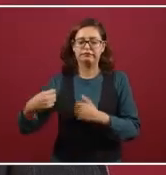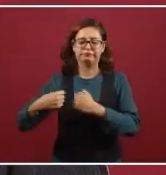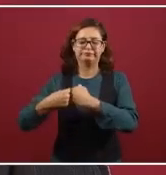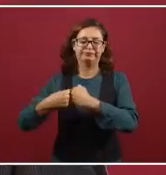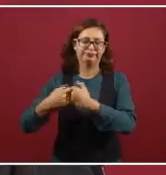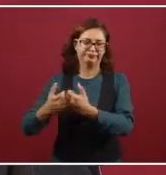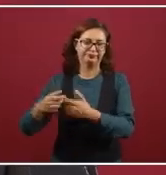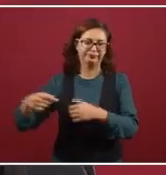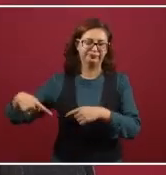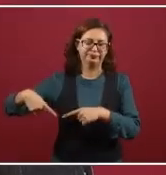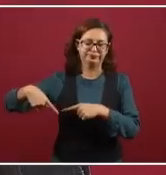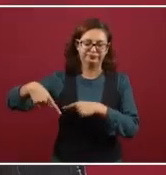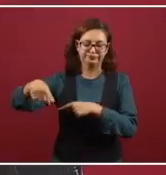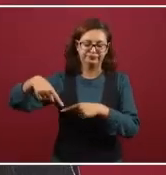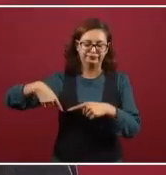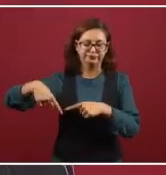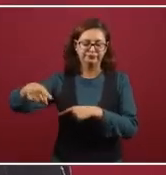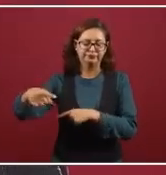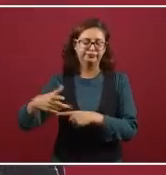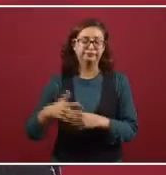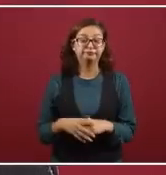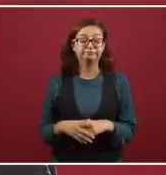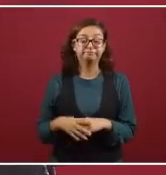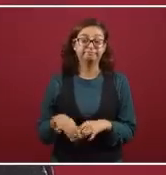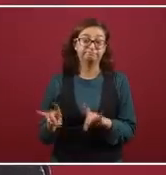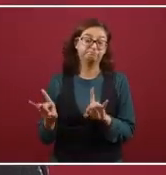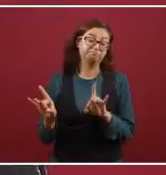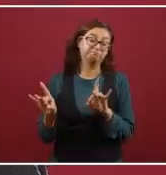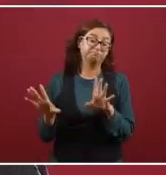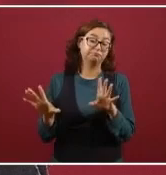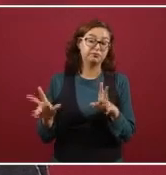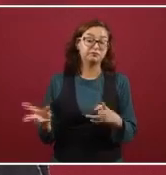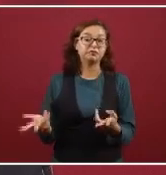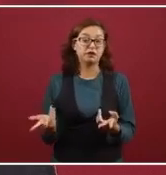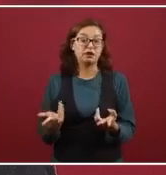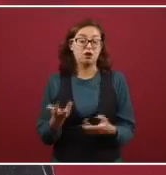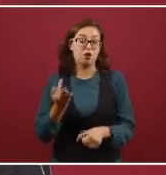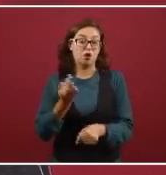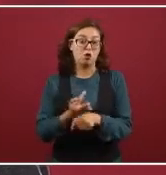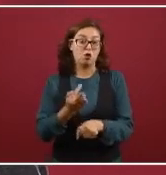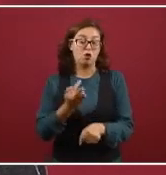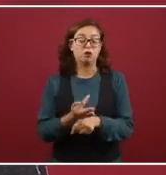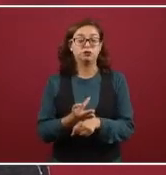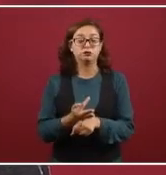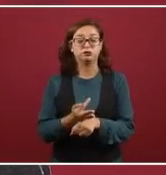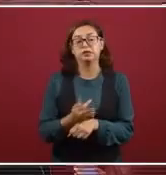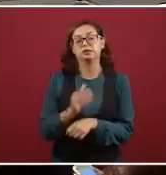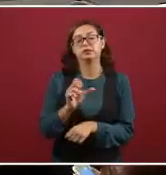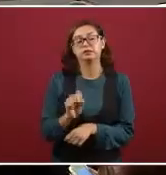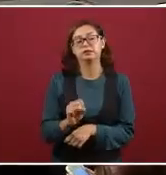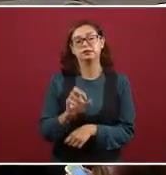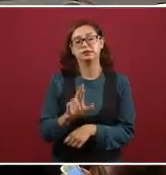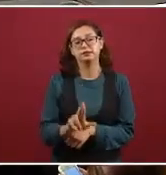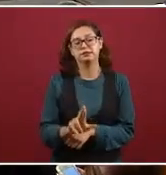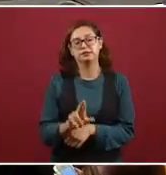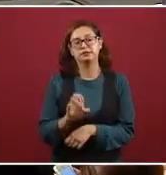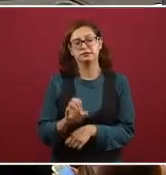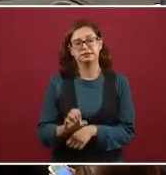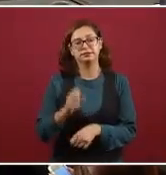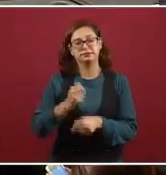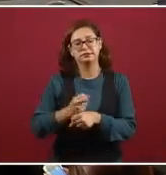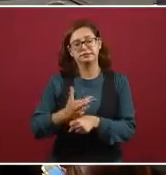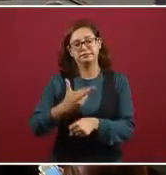Va a informar sobre este tema Marcelo Ebrard, secretario de Relaciones